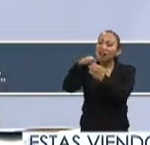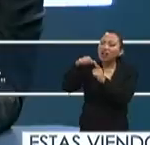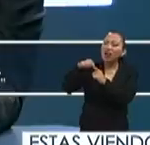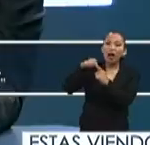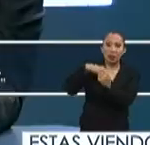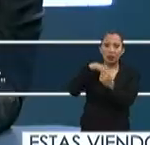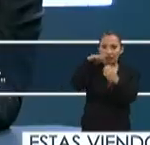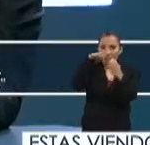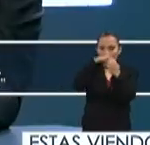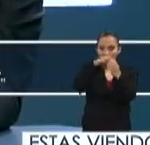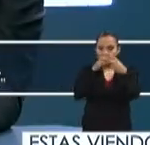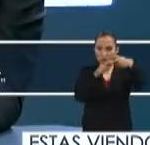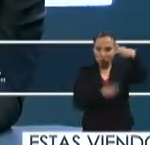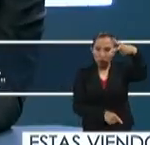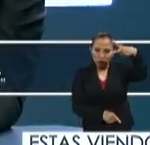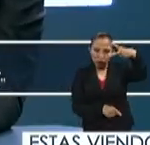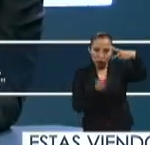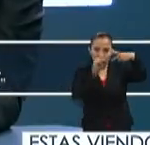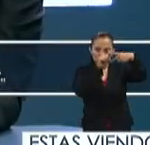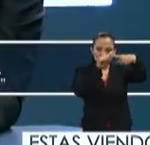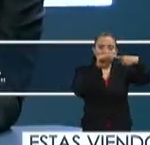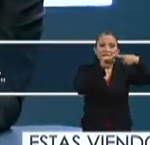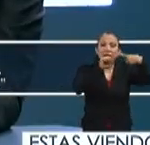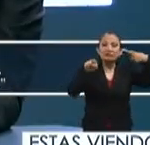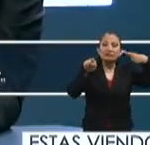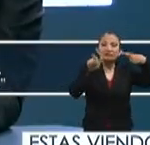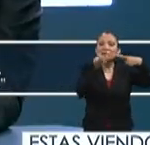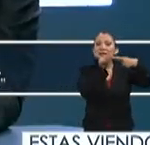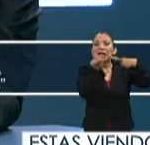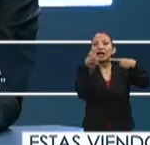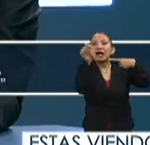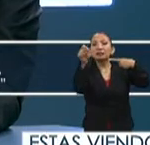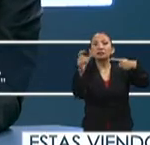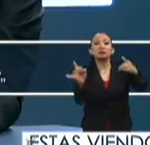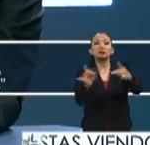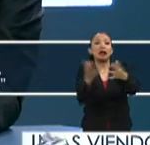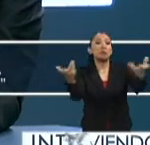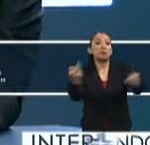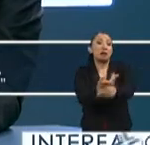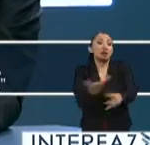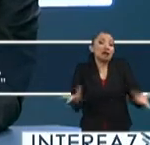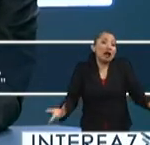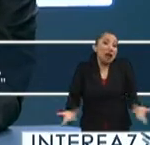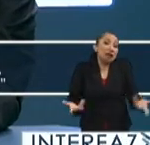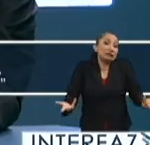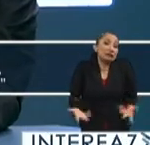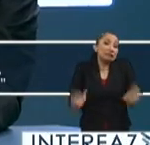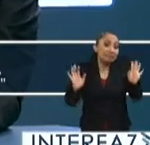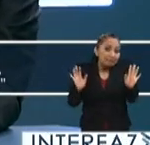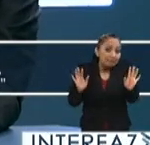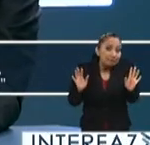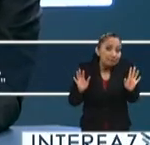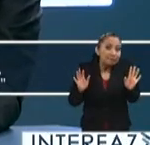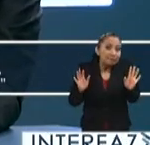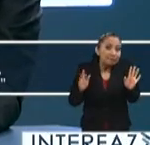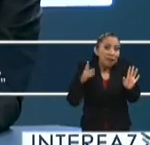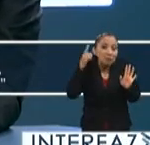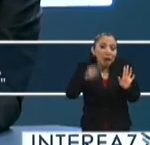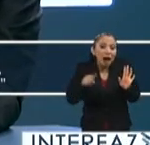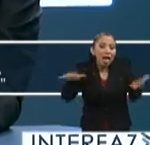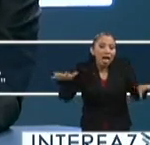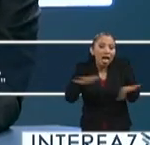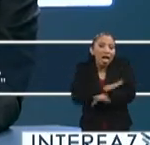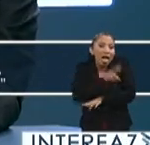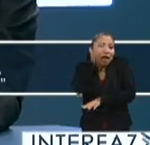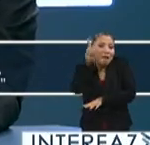dos vertientes, ¿no? El engaño tiene la vertiente de ser algo que se comete, algo en el que se actúa, para tergiversar